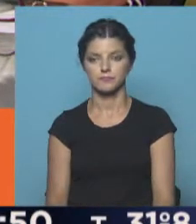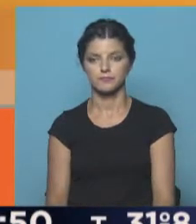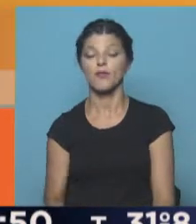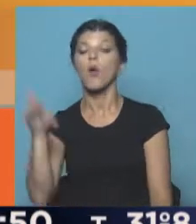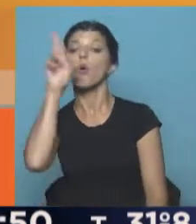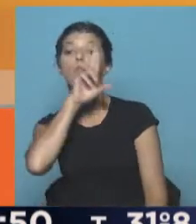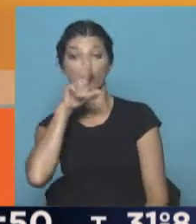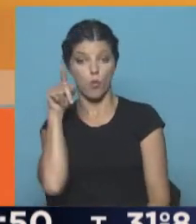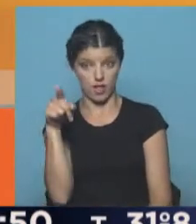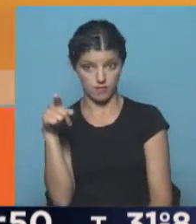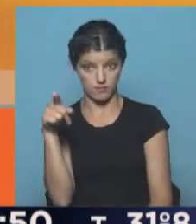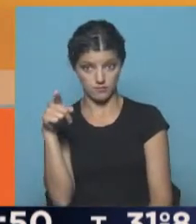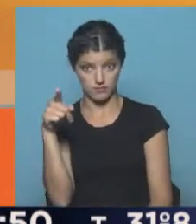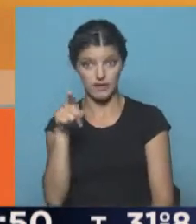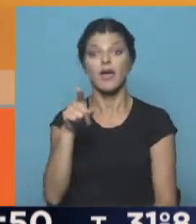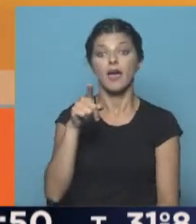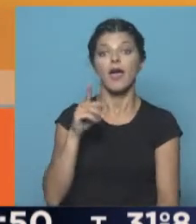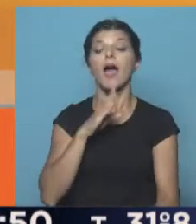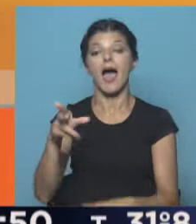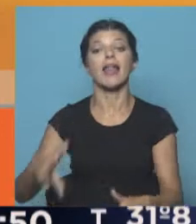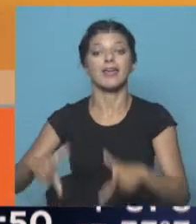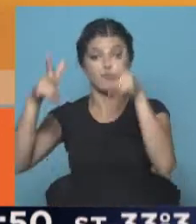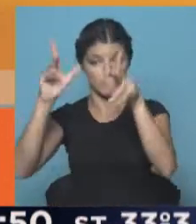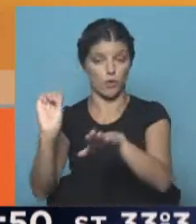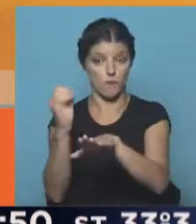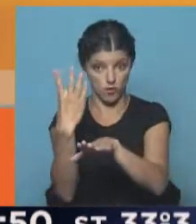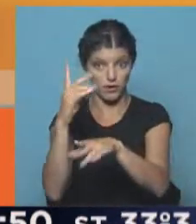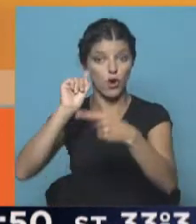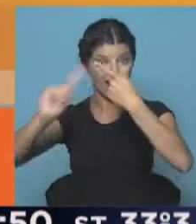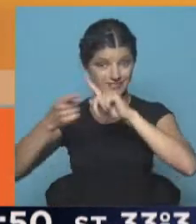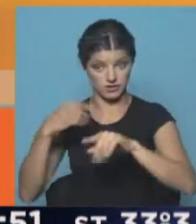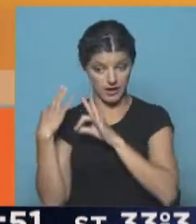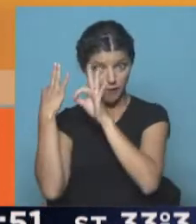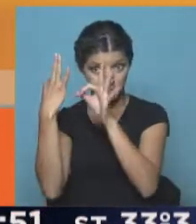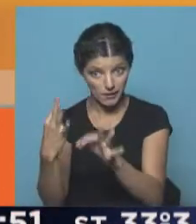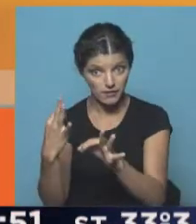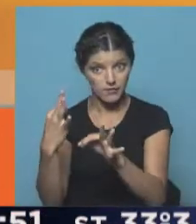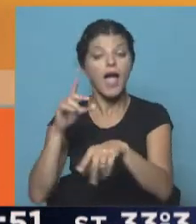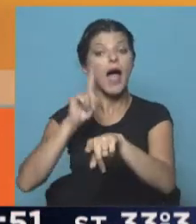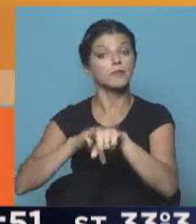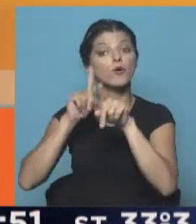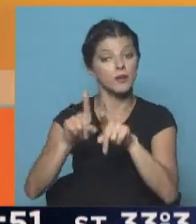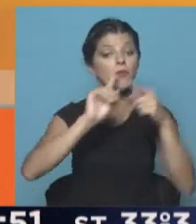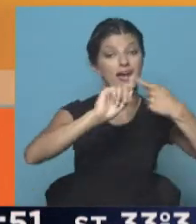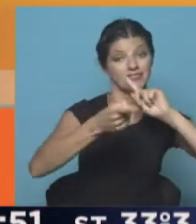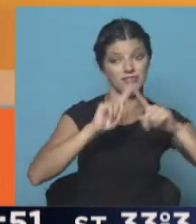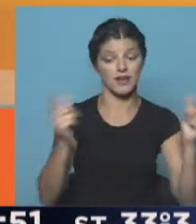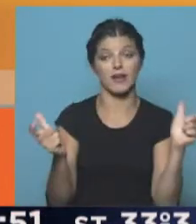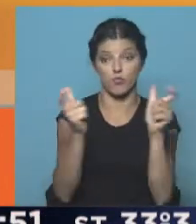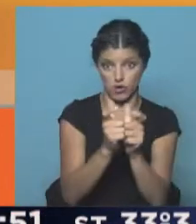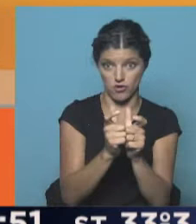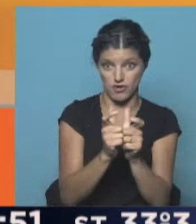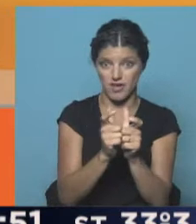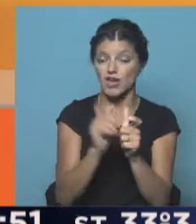Palacio San llegó a lo de Malcorra, es decir, el edificio moderno de la Cancillería, mientras se reúnen los cancilleres. Toda la escena es triste